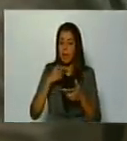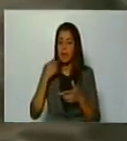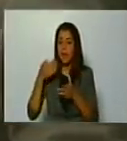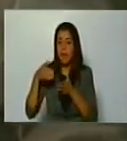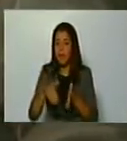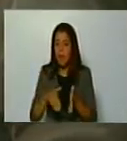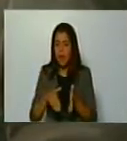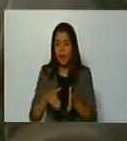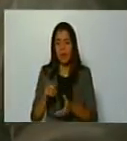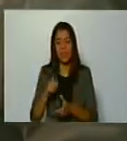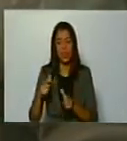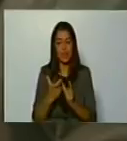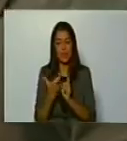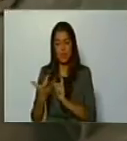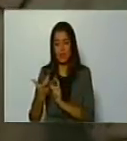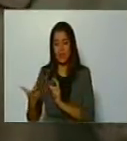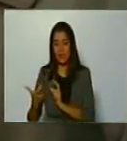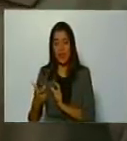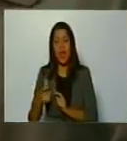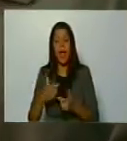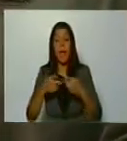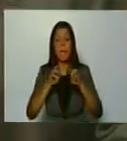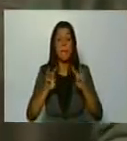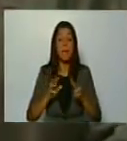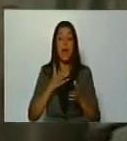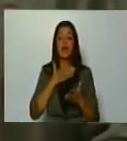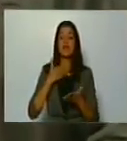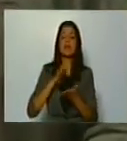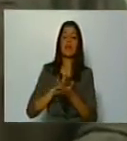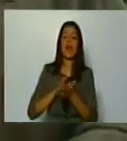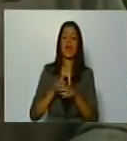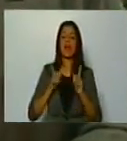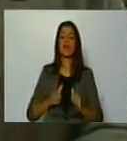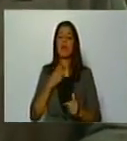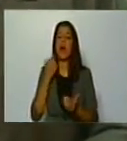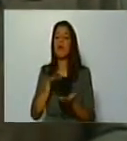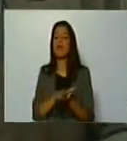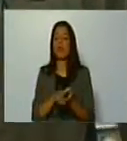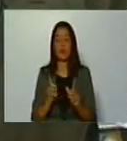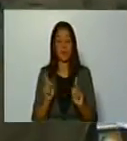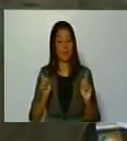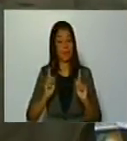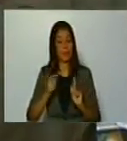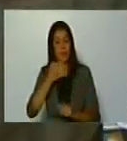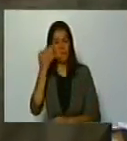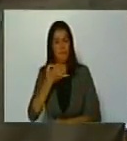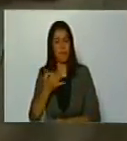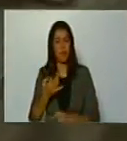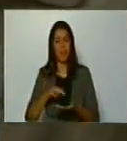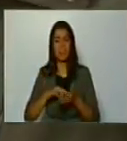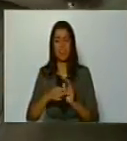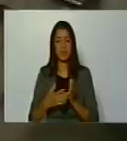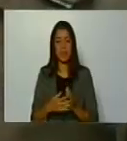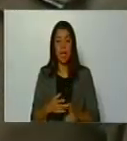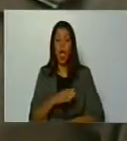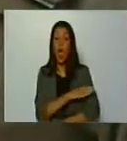momento. No es la paz de los sepulcros, es la paz verdadera. La paz de los sepulcros es la que ellos